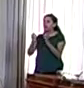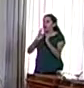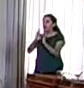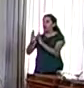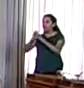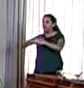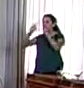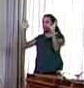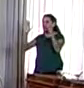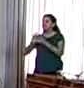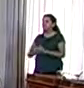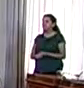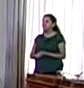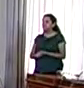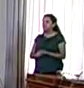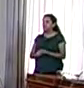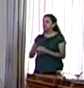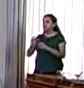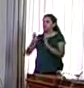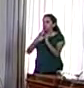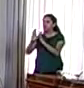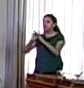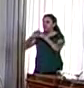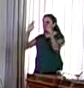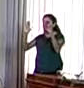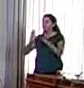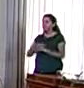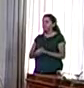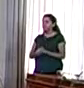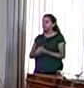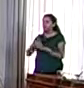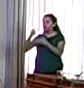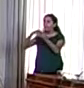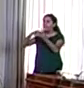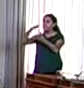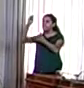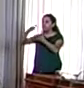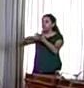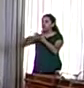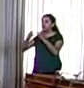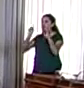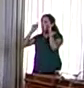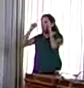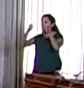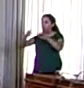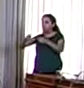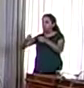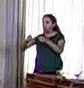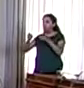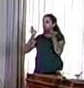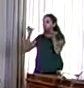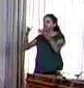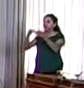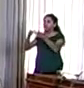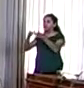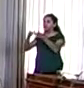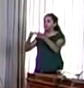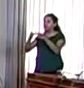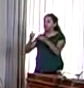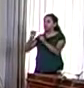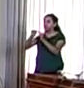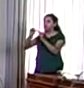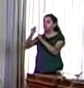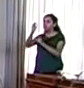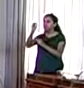día. Orden del día. Proyecto de acuerdo de consejo que deja sin efecto el acuerdo de consejo